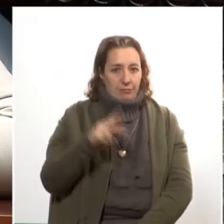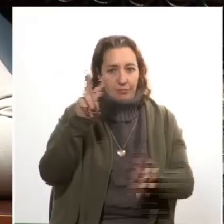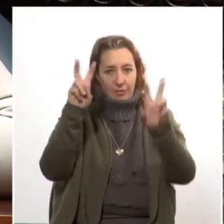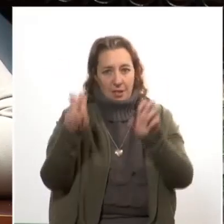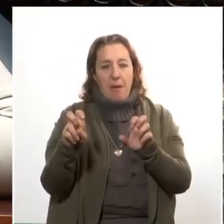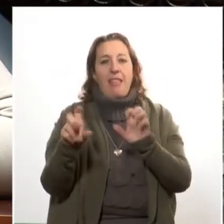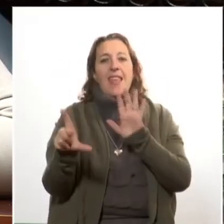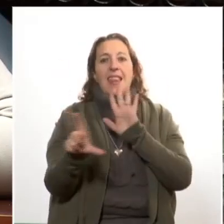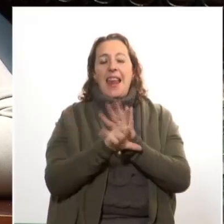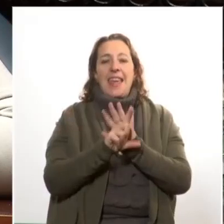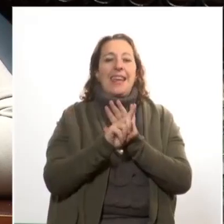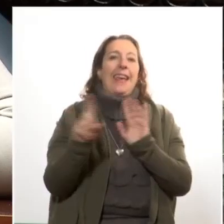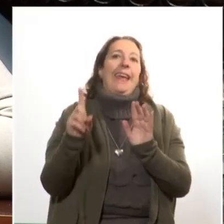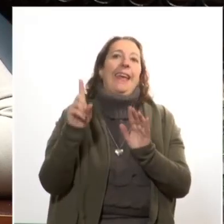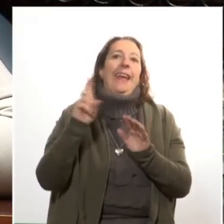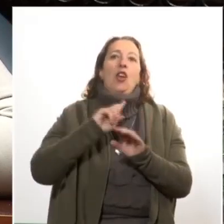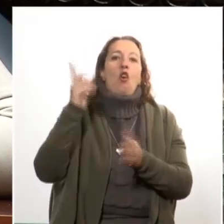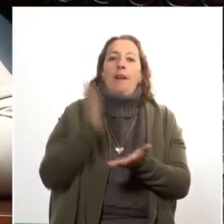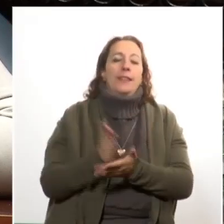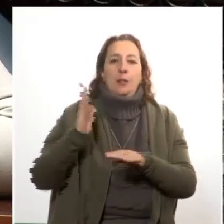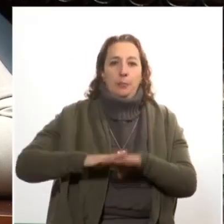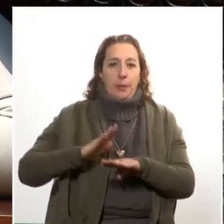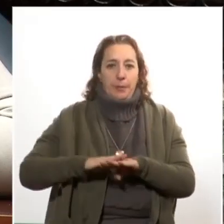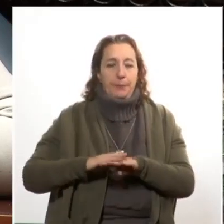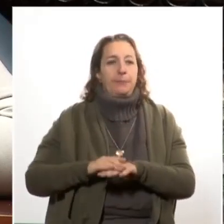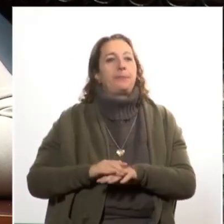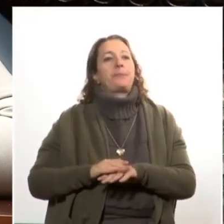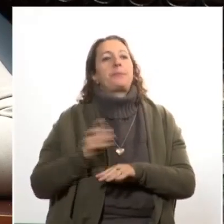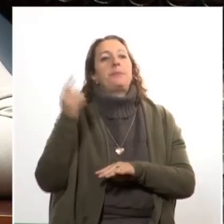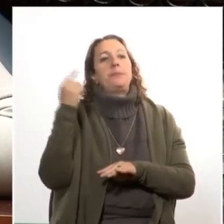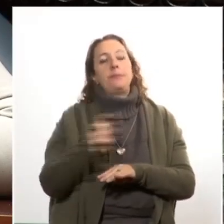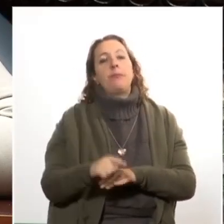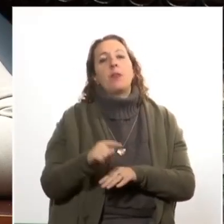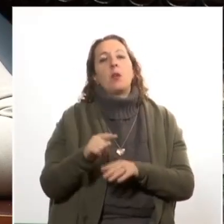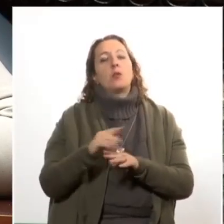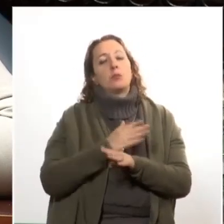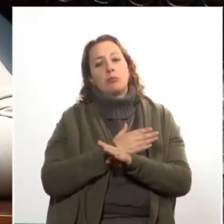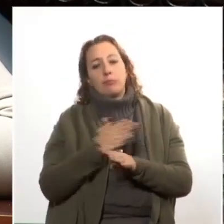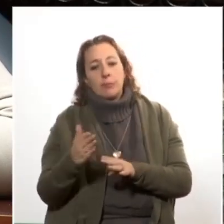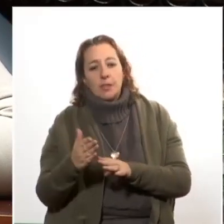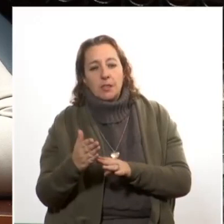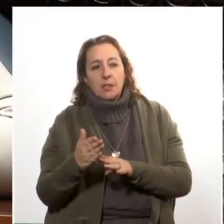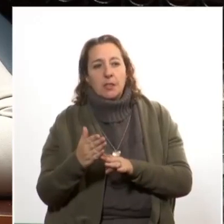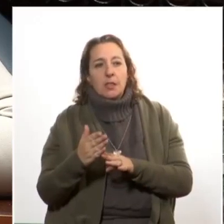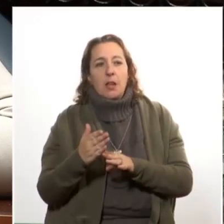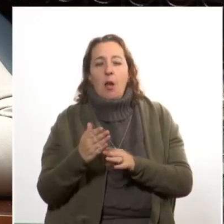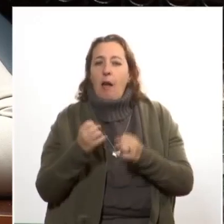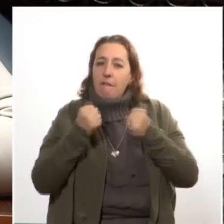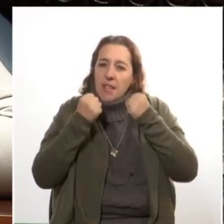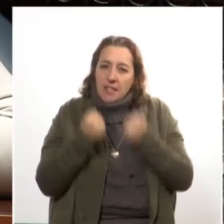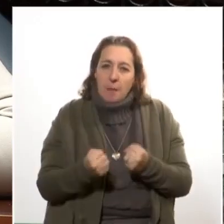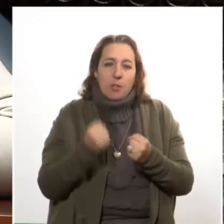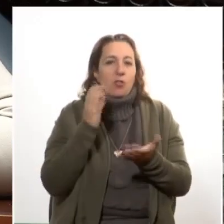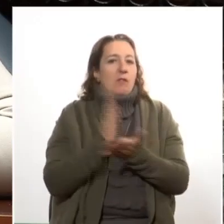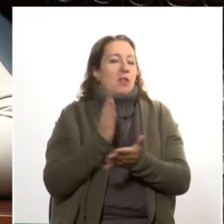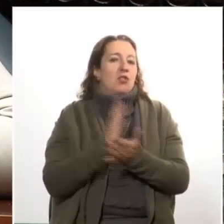legalizada. Esta revalorización de los valores democráticos han contribuido fuertemente al afianzamiento de